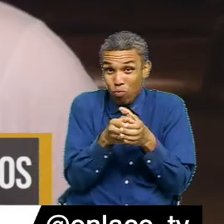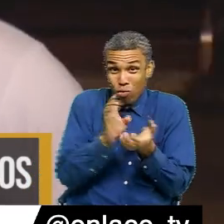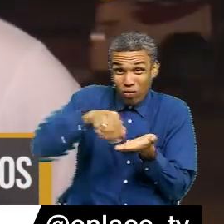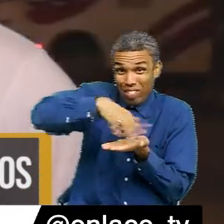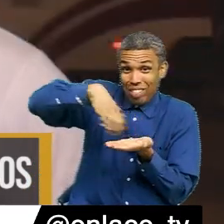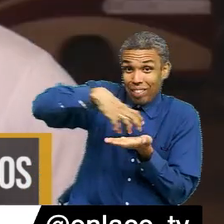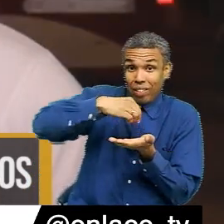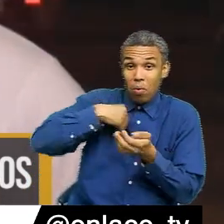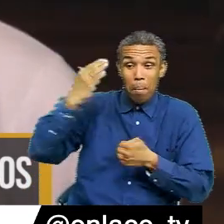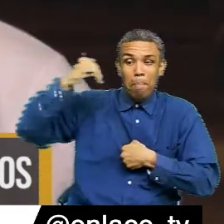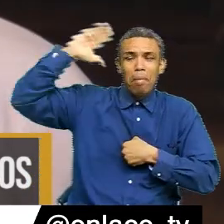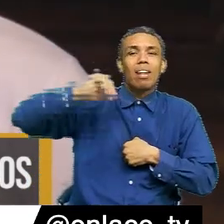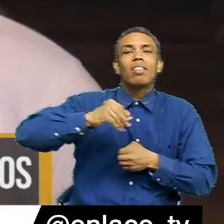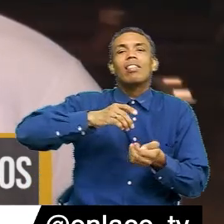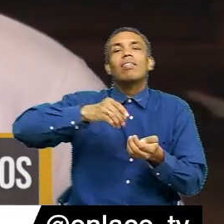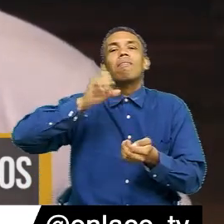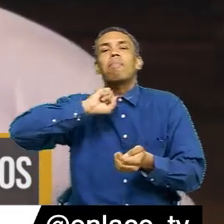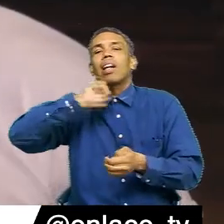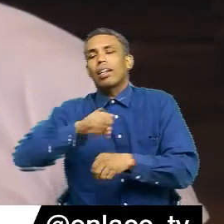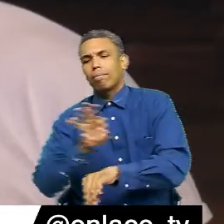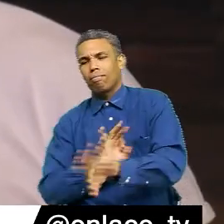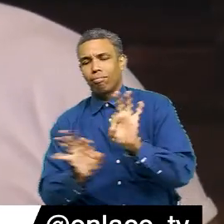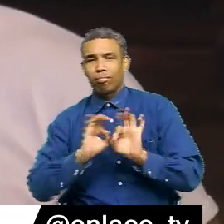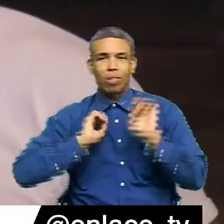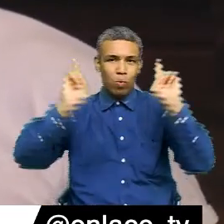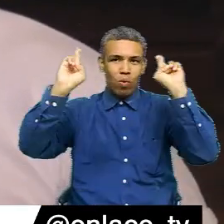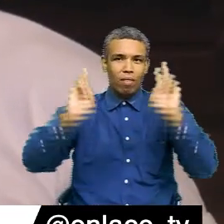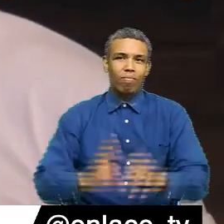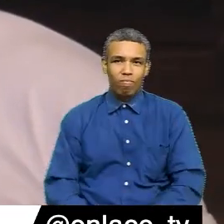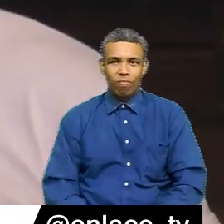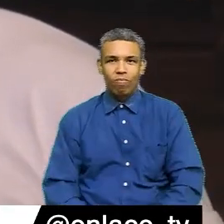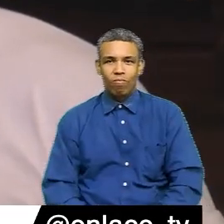santanderianos a Colombia en el campeonato suramericano.